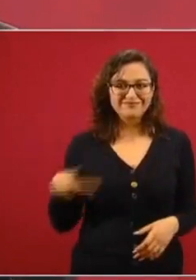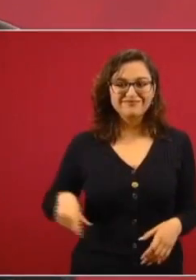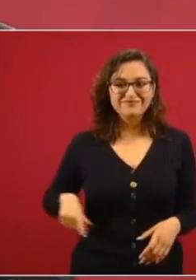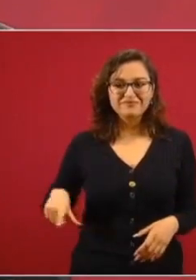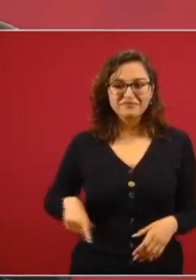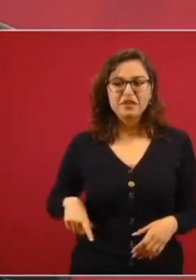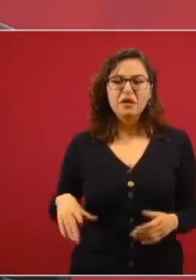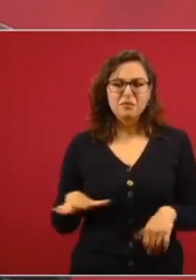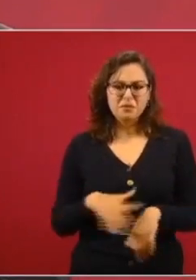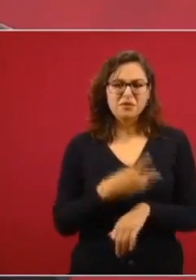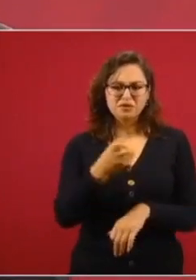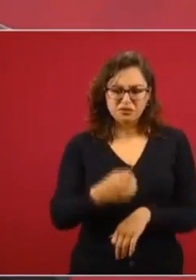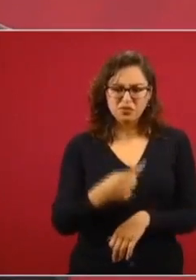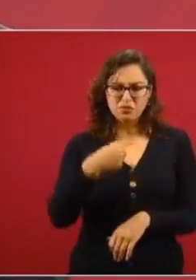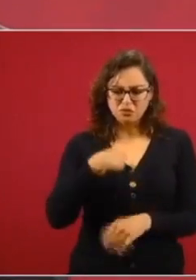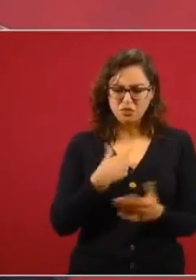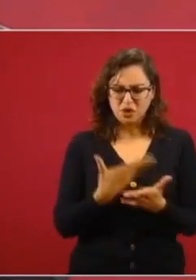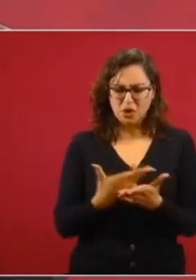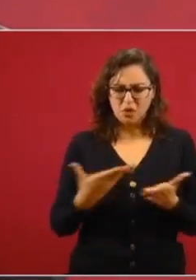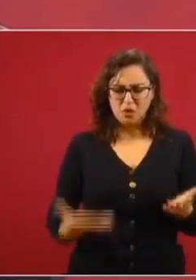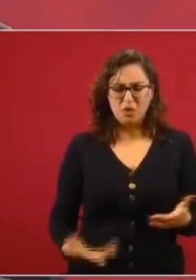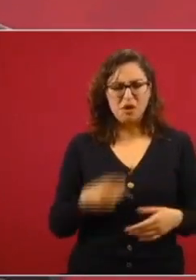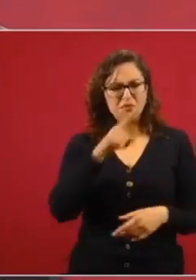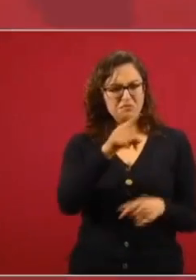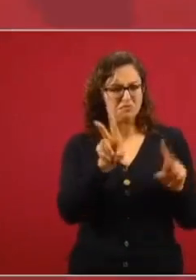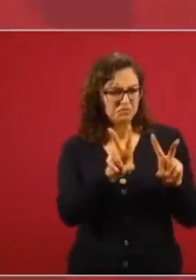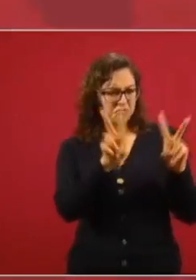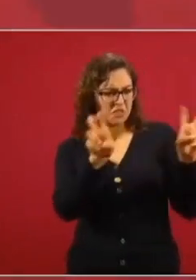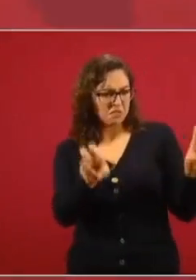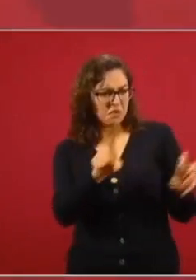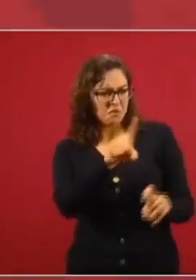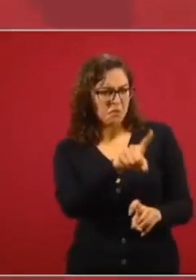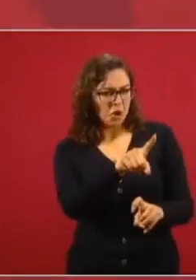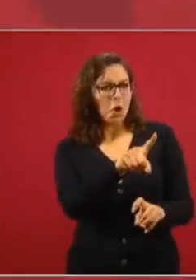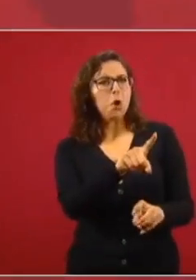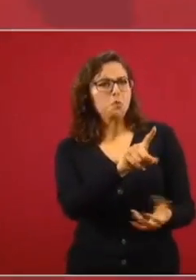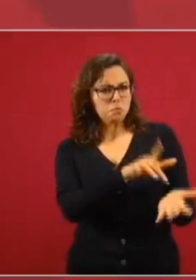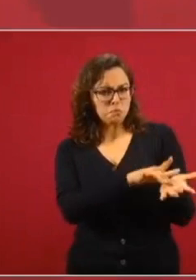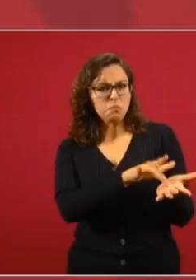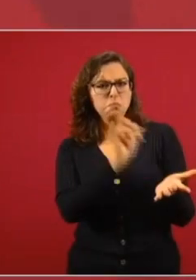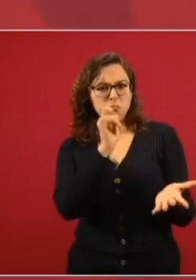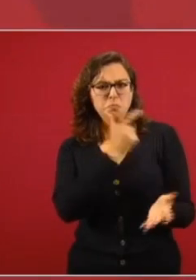menciona al Papa? Bueno, por eso, jefe de Estado, me gustó lo que dijo.